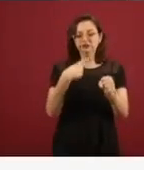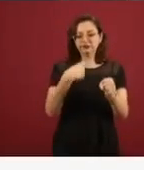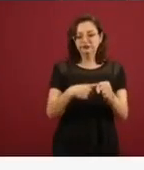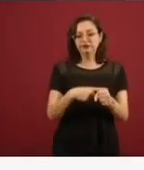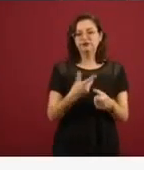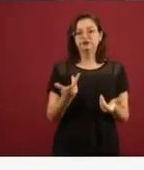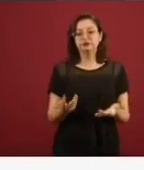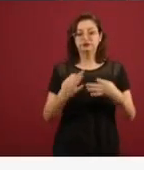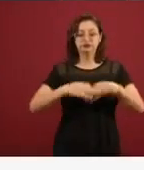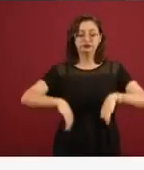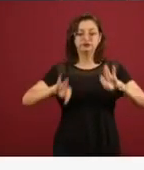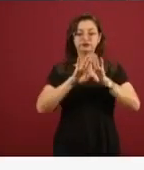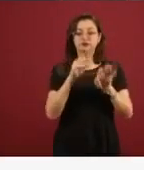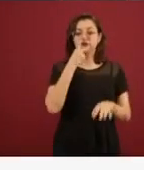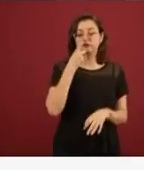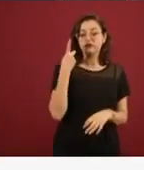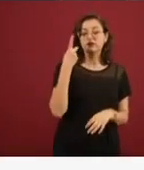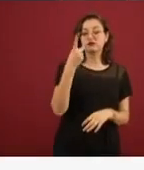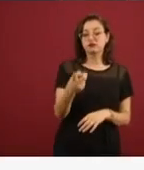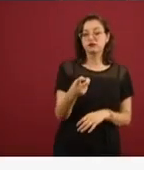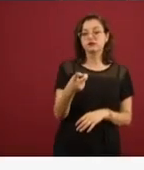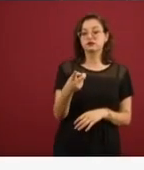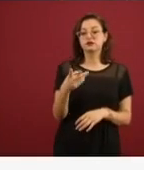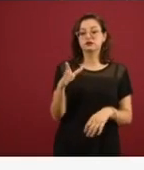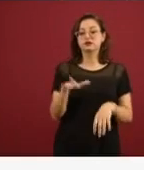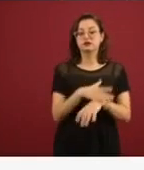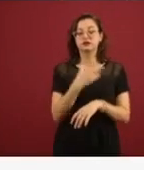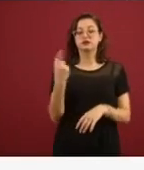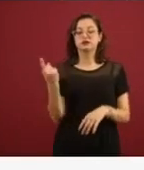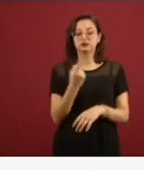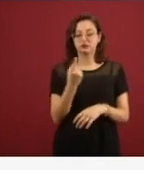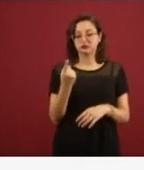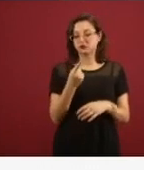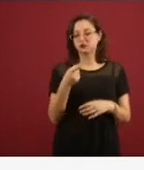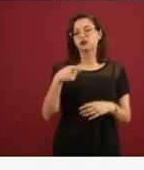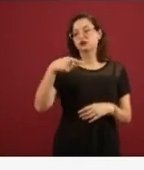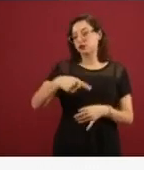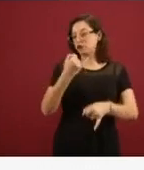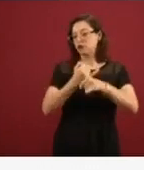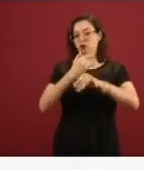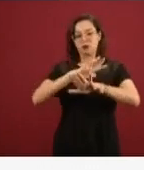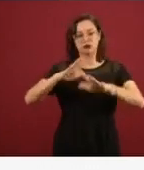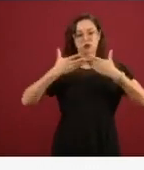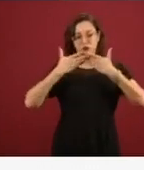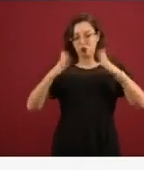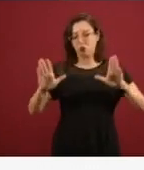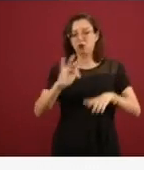Esto es importante comentarlo, es de acceso público, ustedes